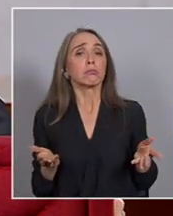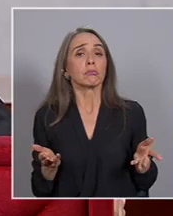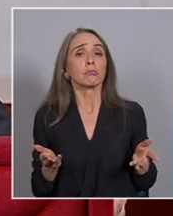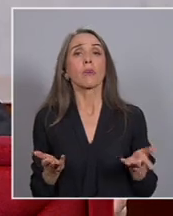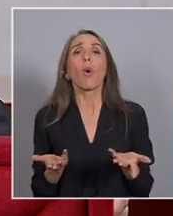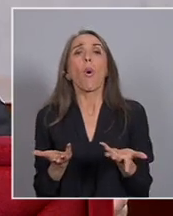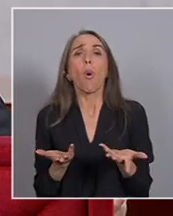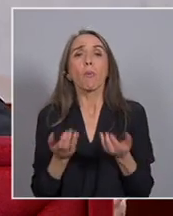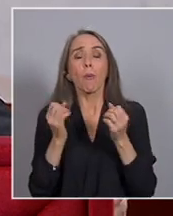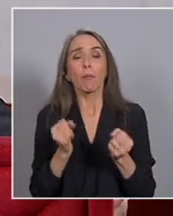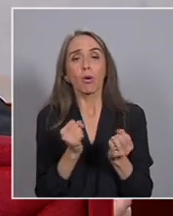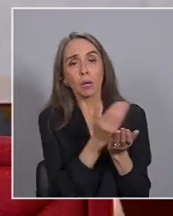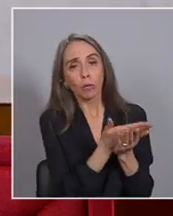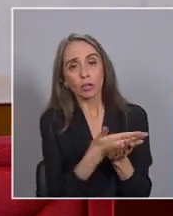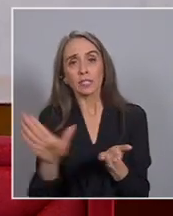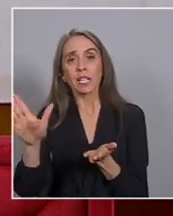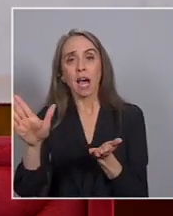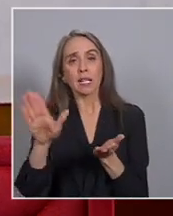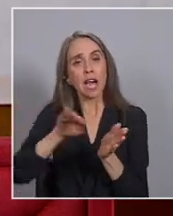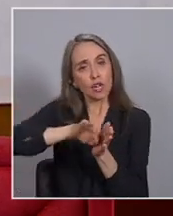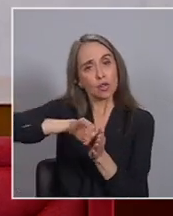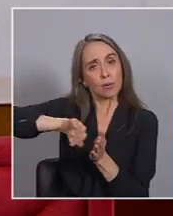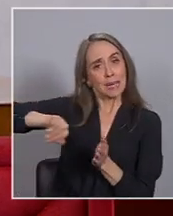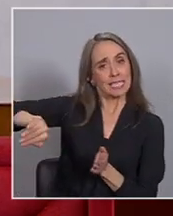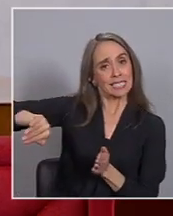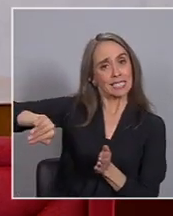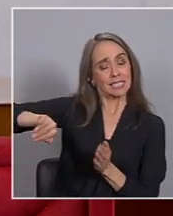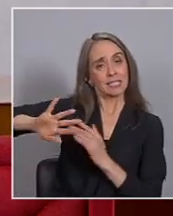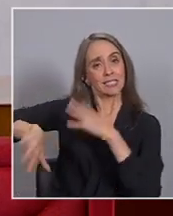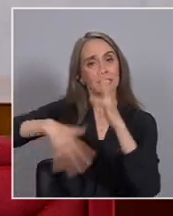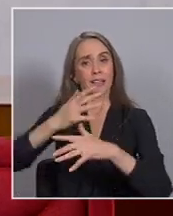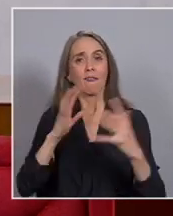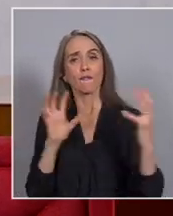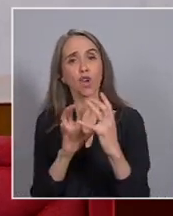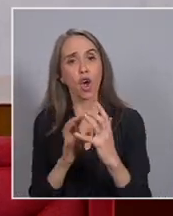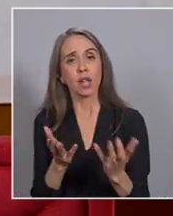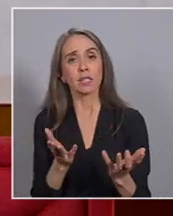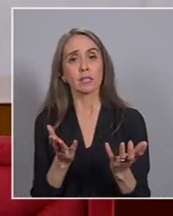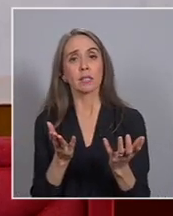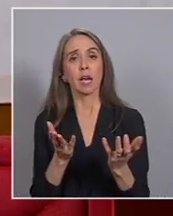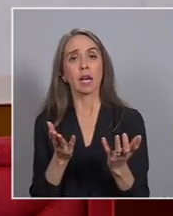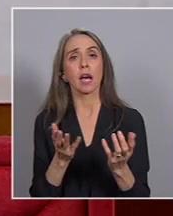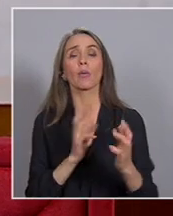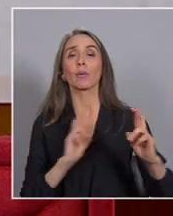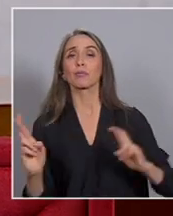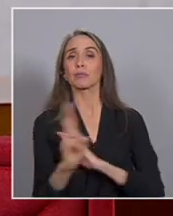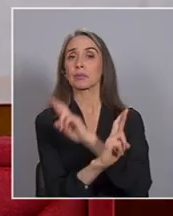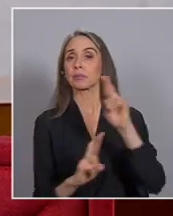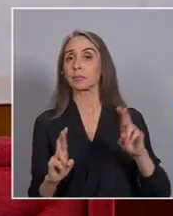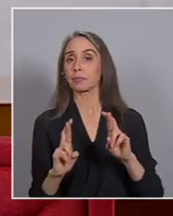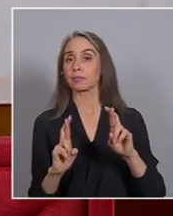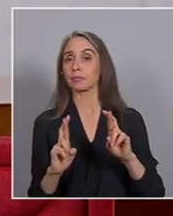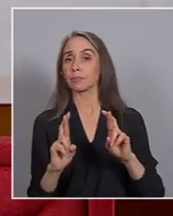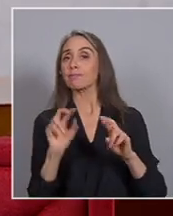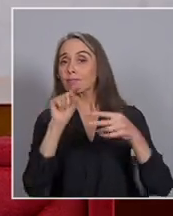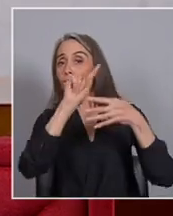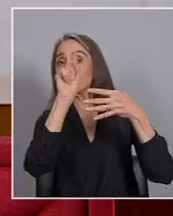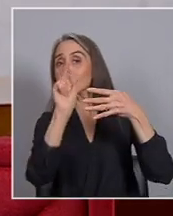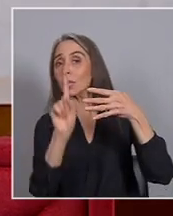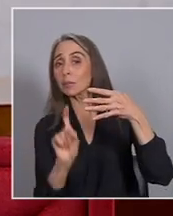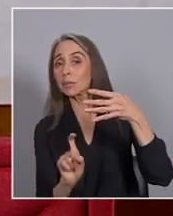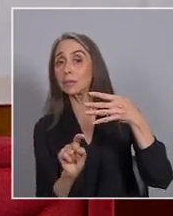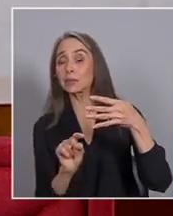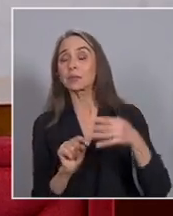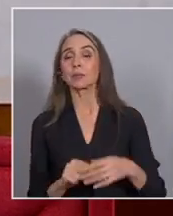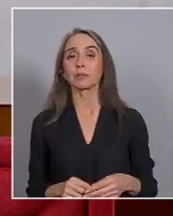¿De qué modo podemos erradicar o aislar lo más posible la violencia en nuestra convivencia? Y es